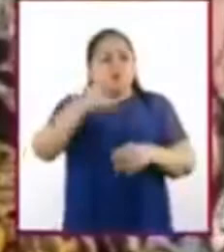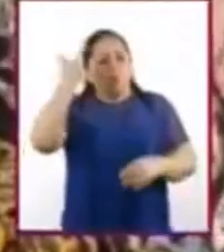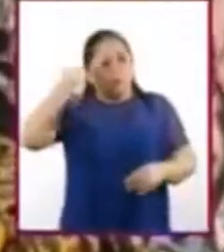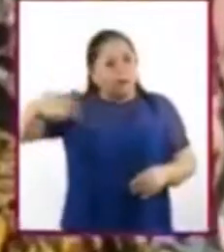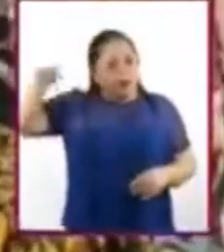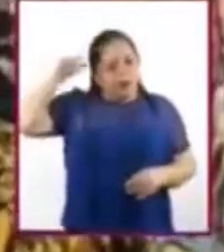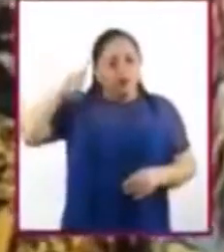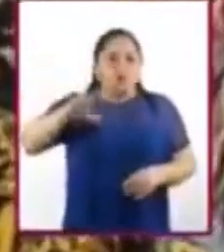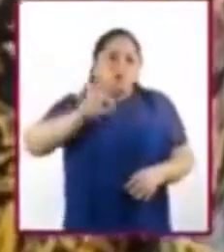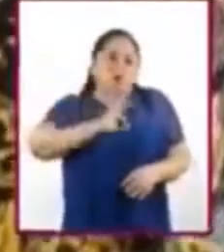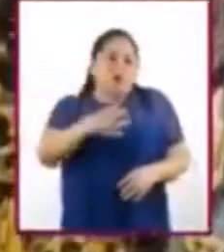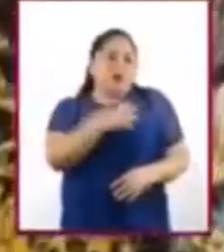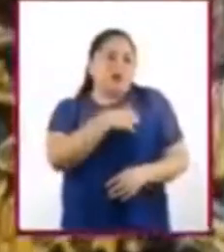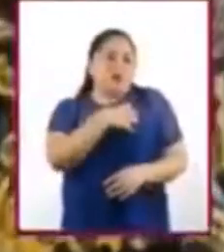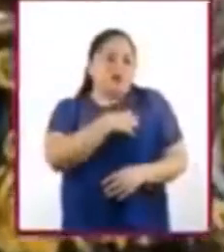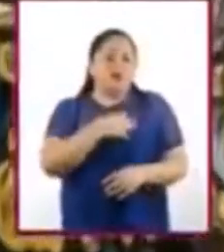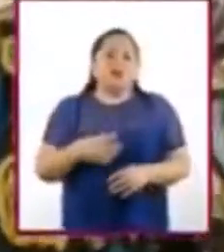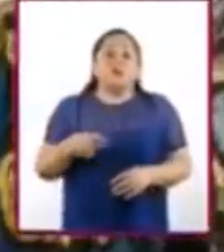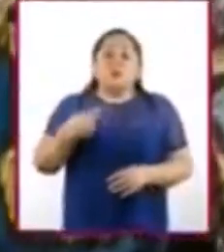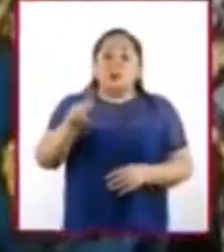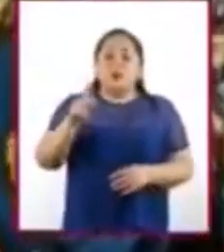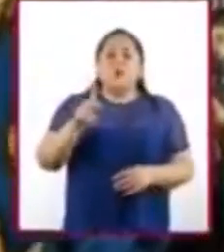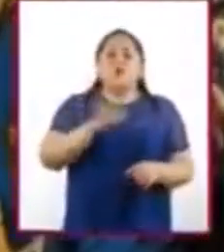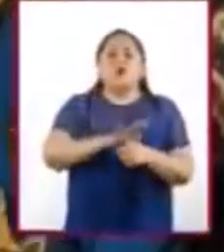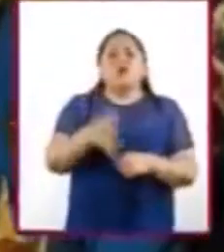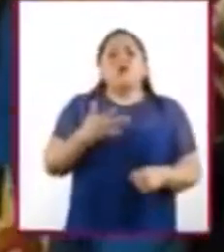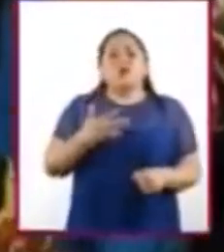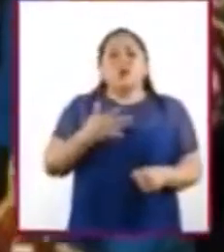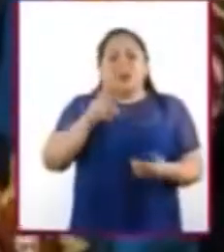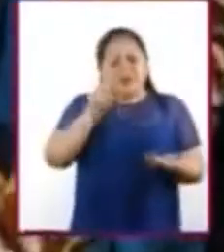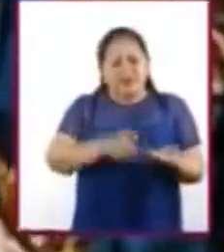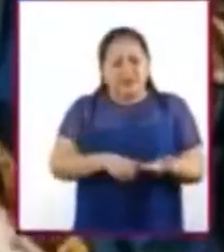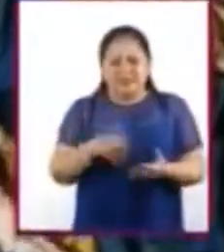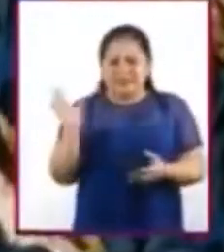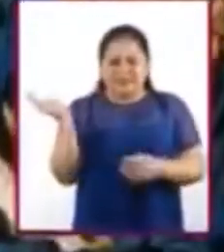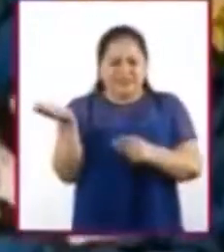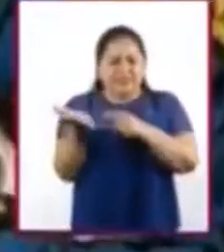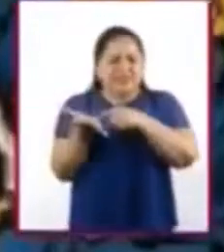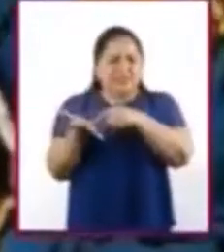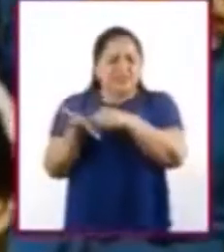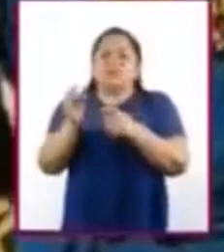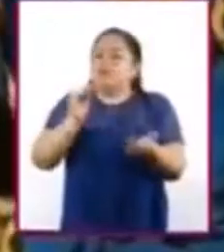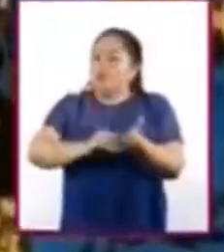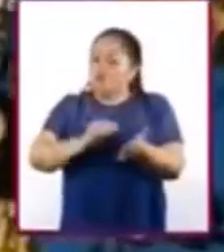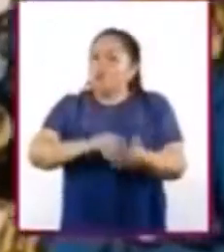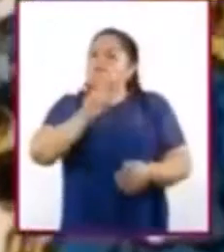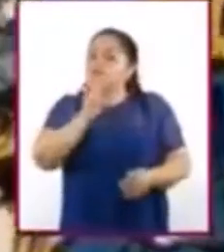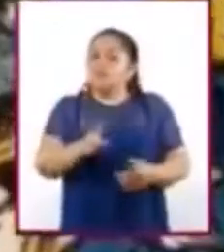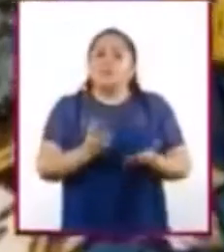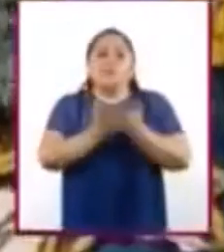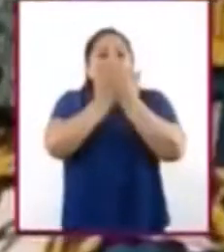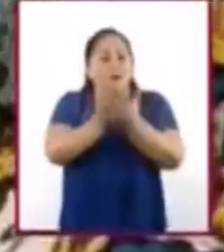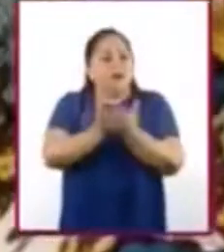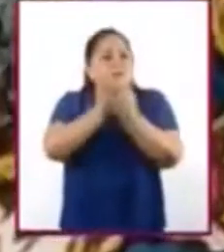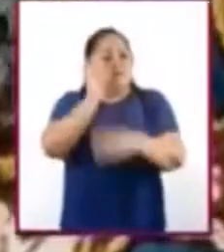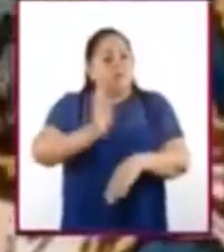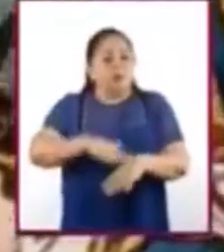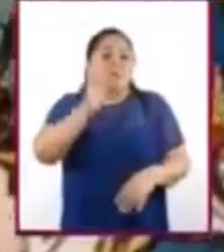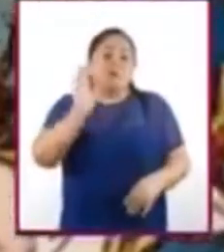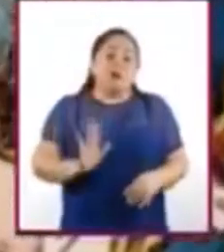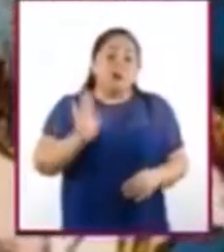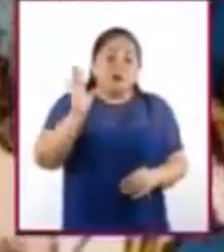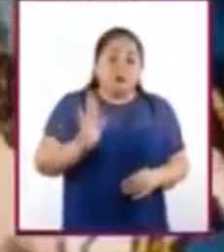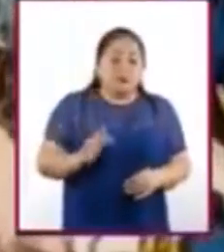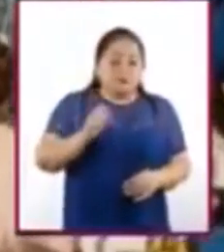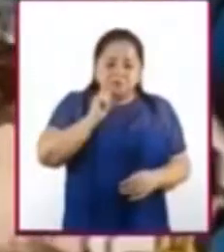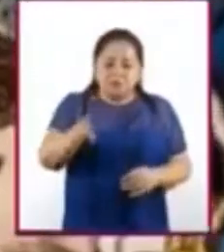quizá capitanes. Y lo que tenemos es que lo que llevan en las charolas son todavía más barcos, al parecer